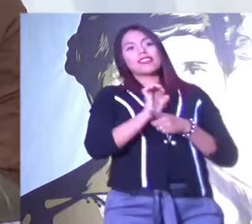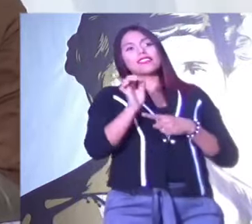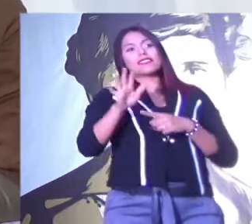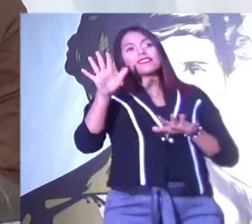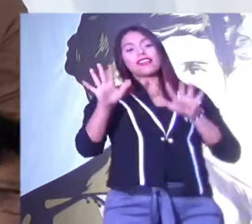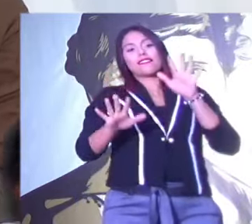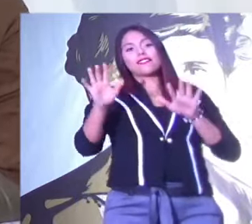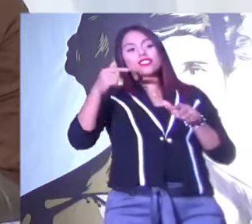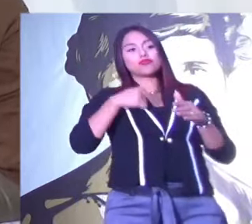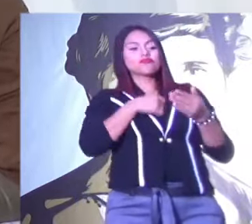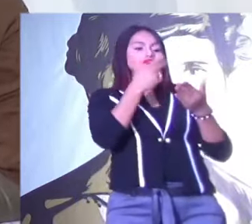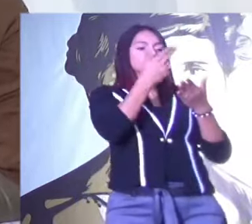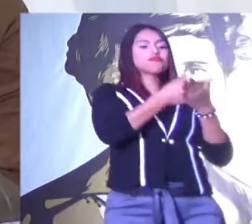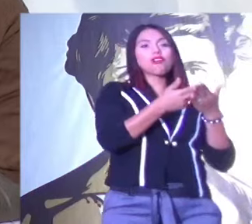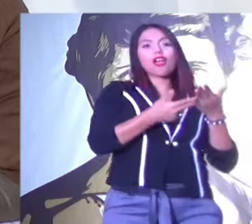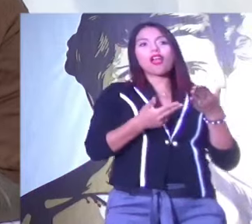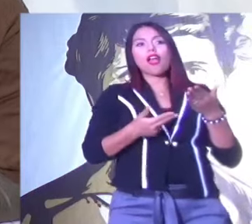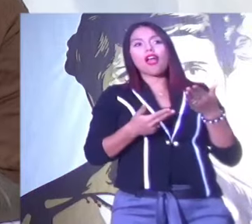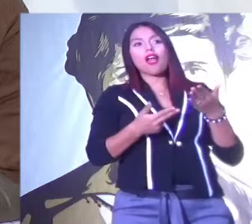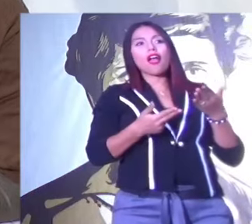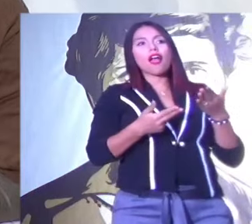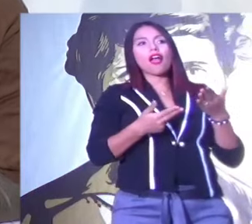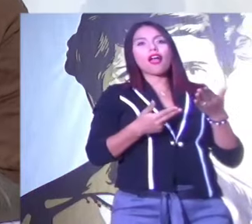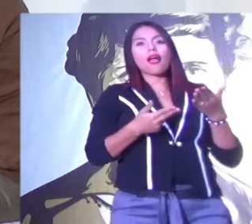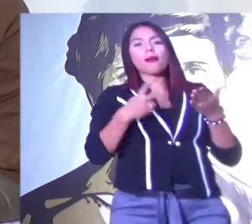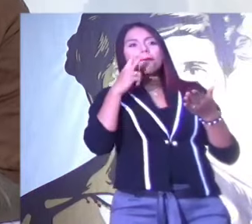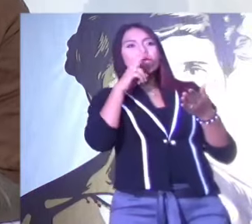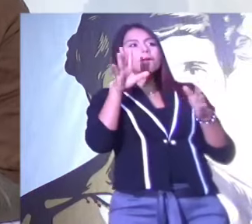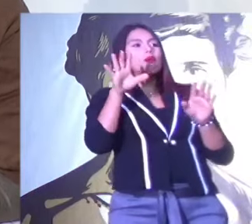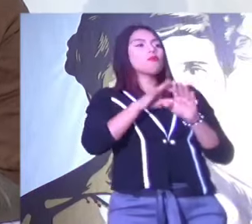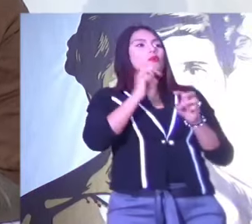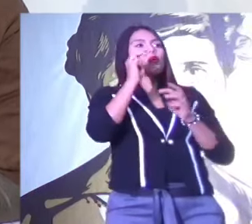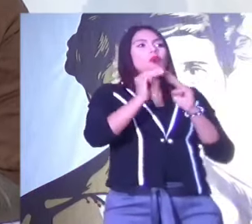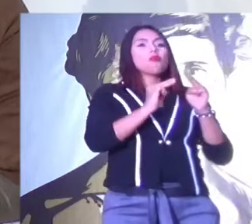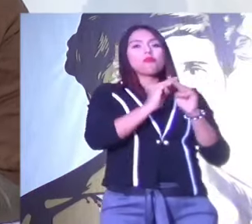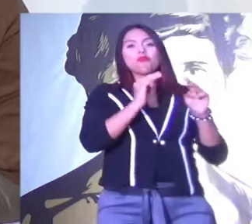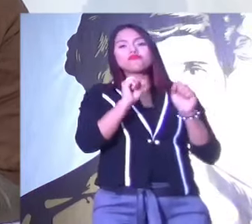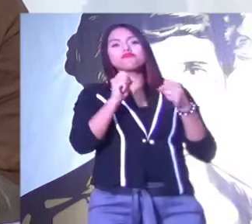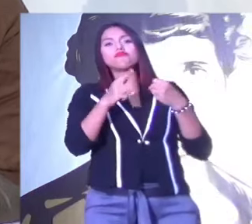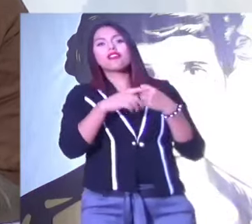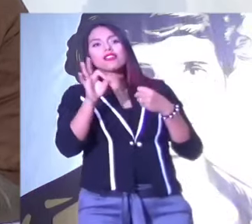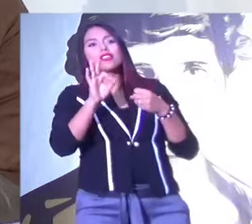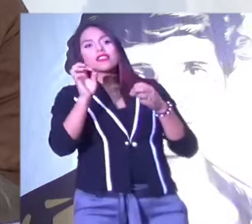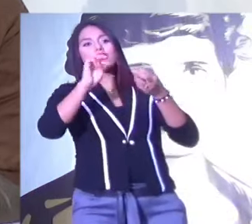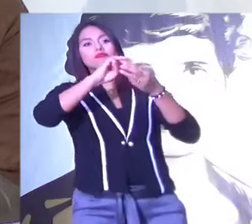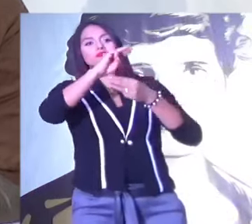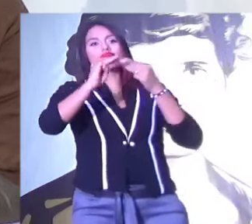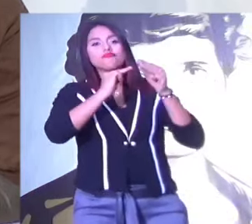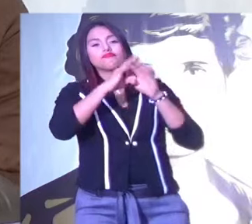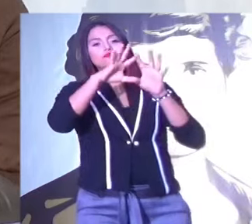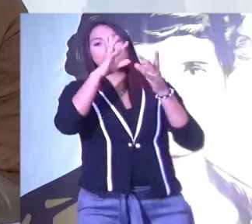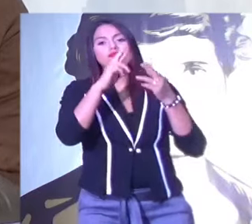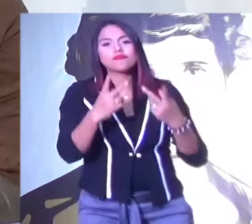me dibujó un paisaje apocalíptico en un cuento que menciona tales cosas, ¿no? Y finalmente, pues yo